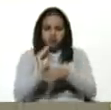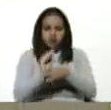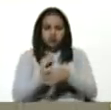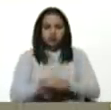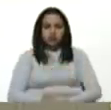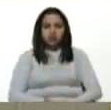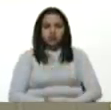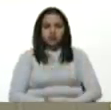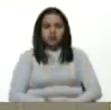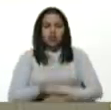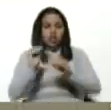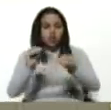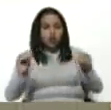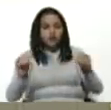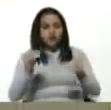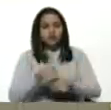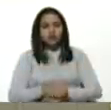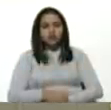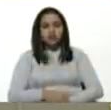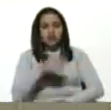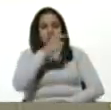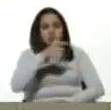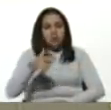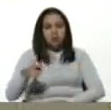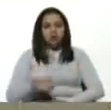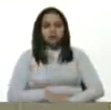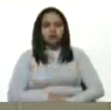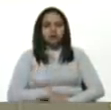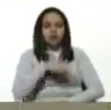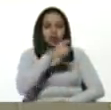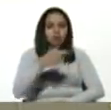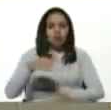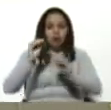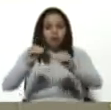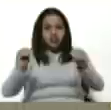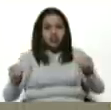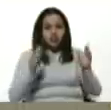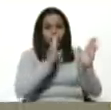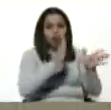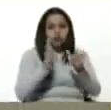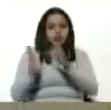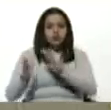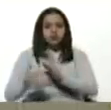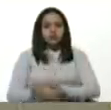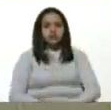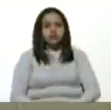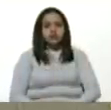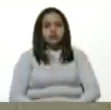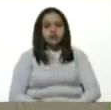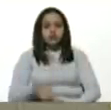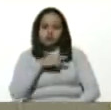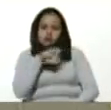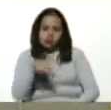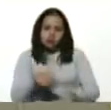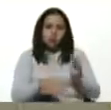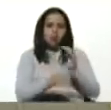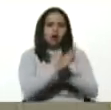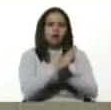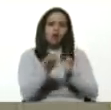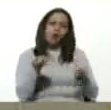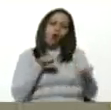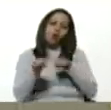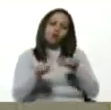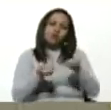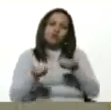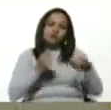la inteligencia popular, el poder popular organizado. Y allí vamos, controlando